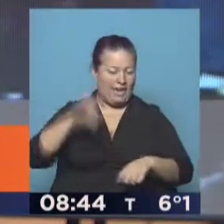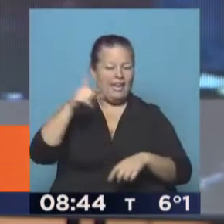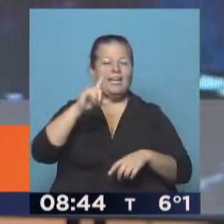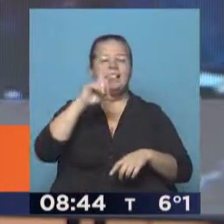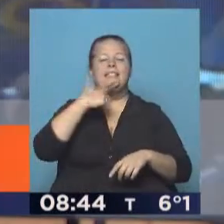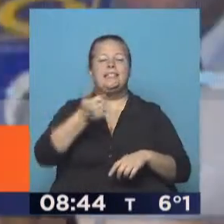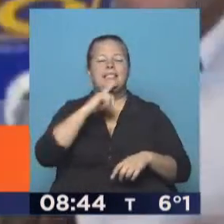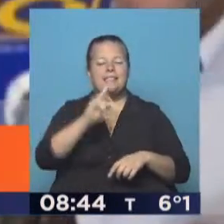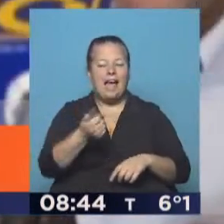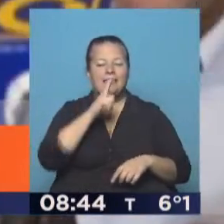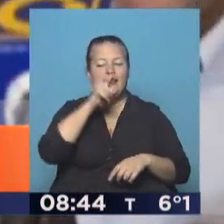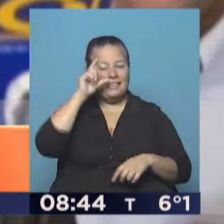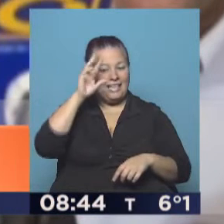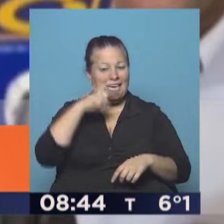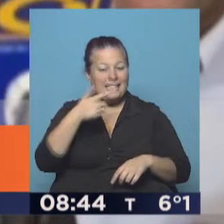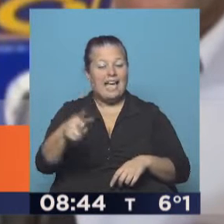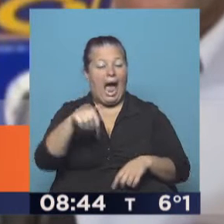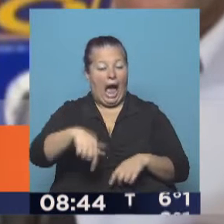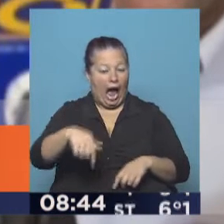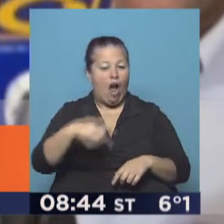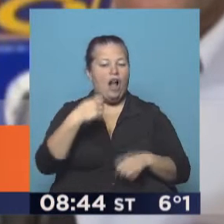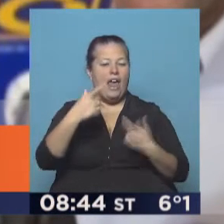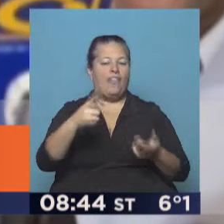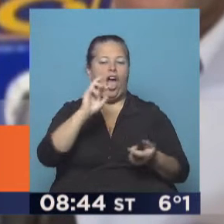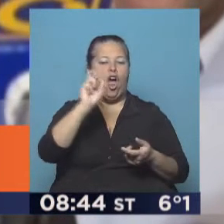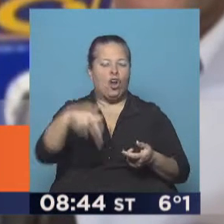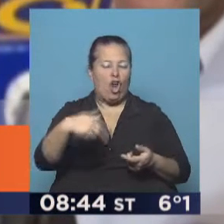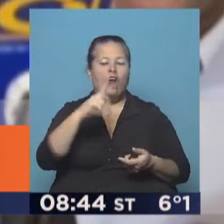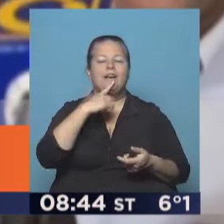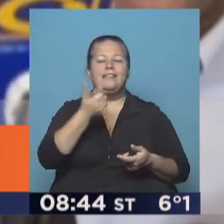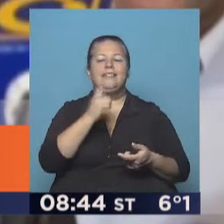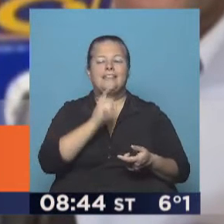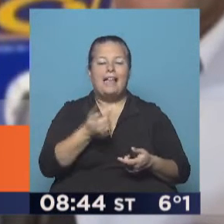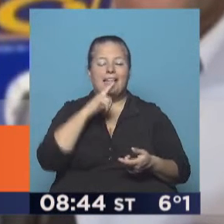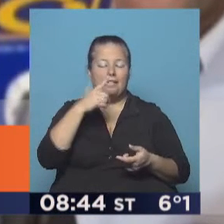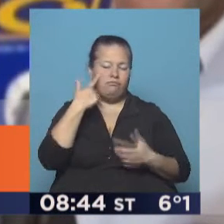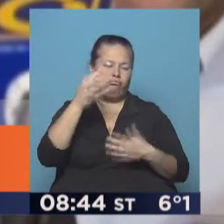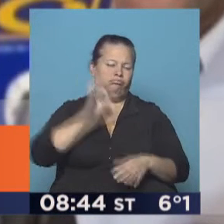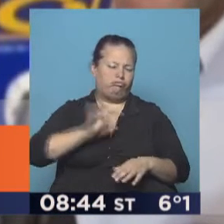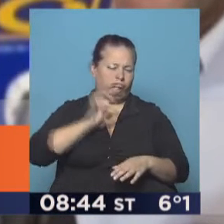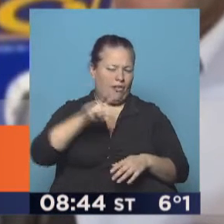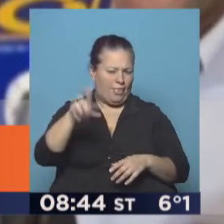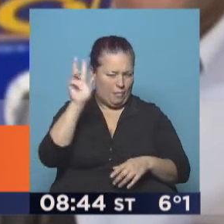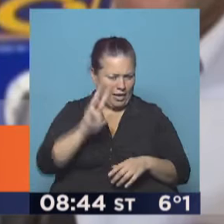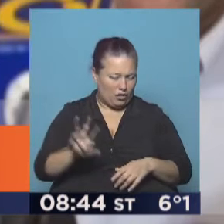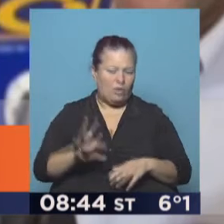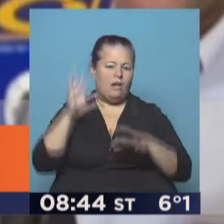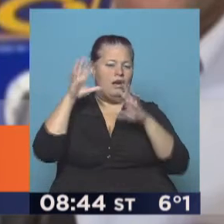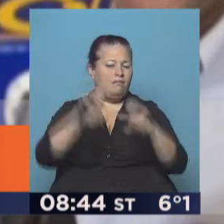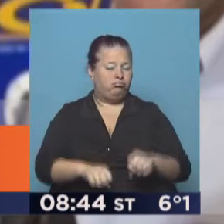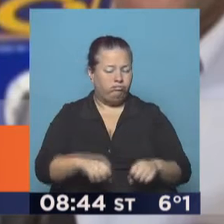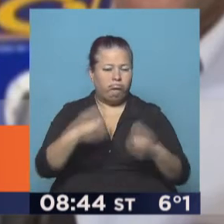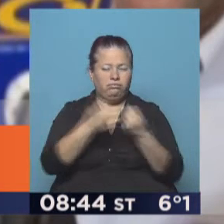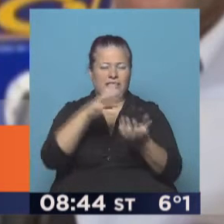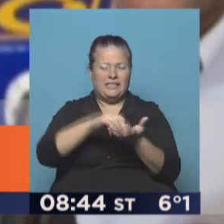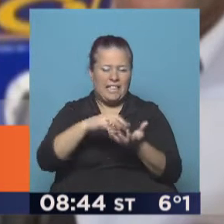Teresa, que es la que actualmente genera Ron Santa Teresa, una de las empresas más antiguas del país. Le expropiaron una gran cantidad